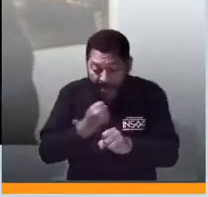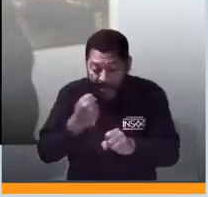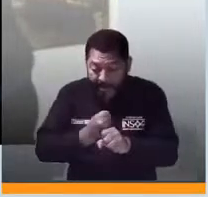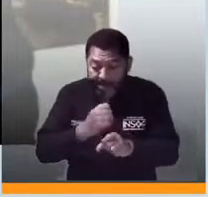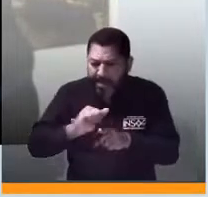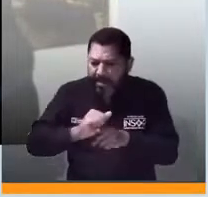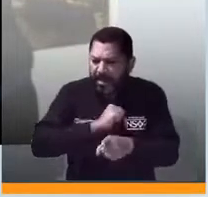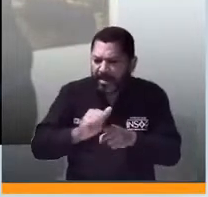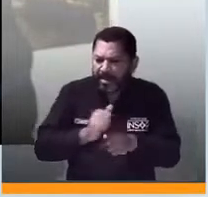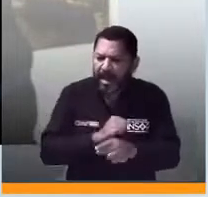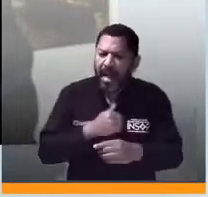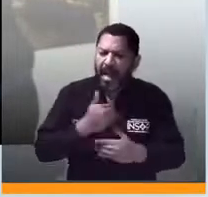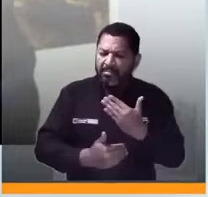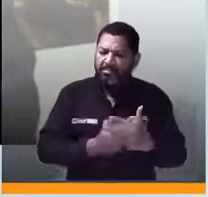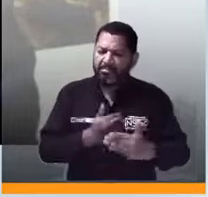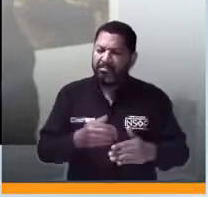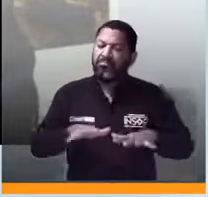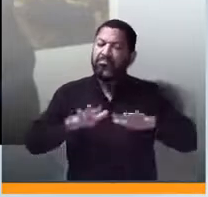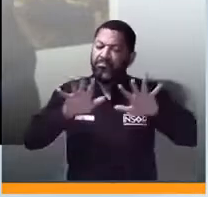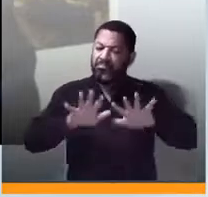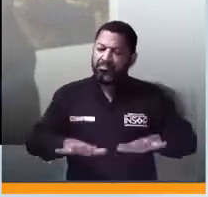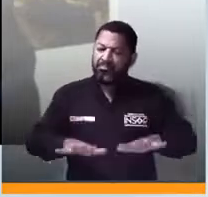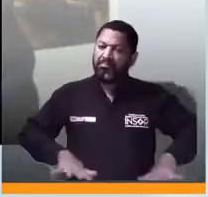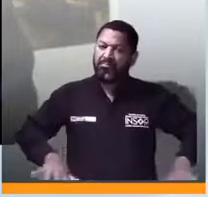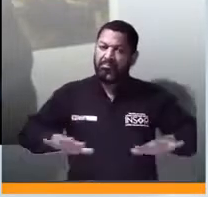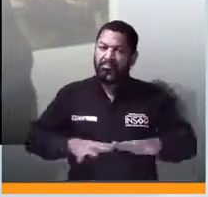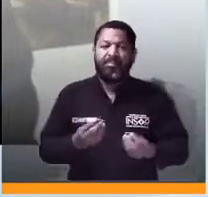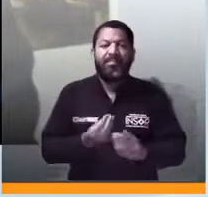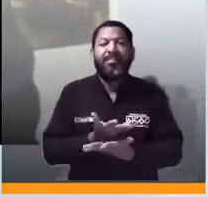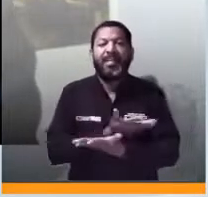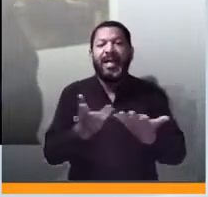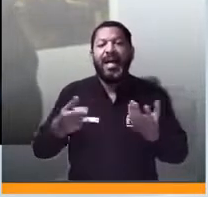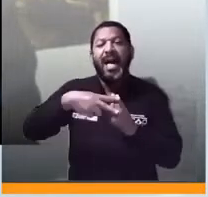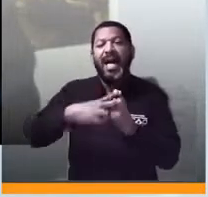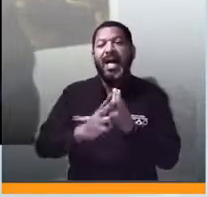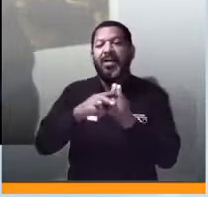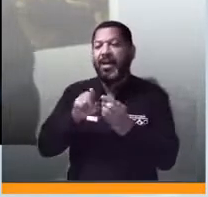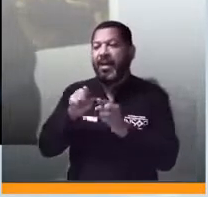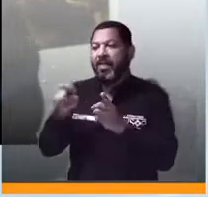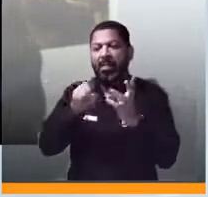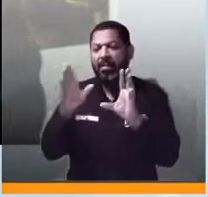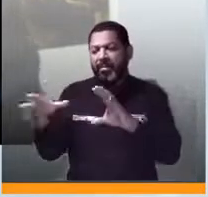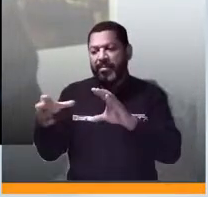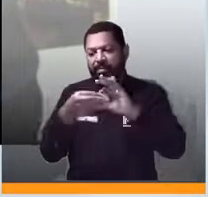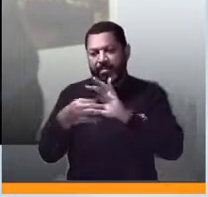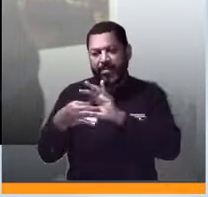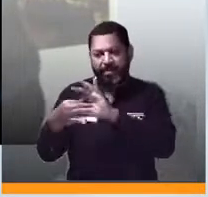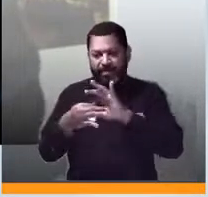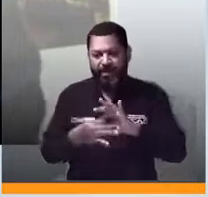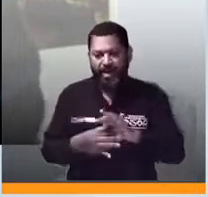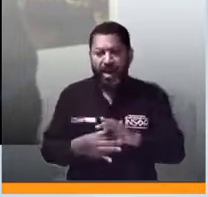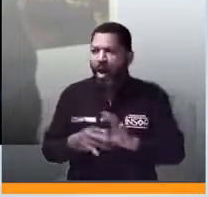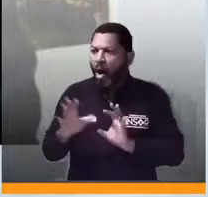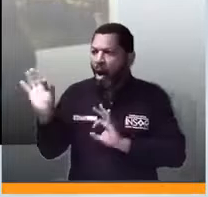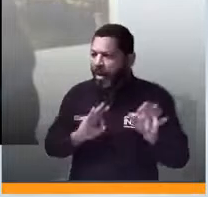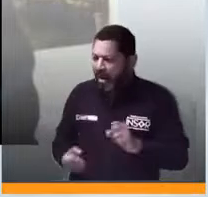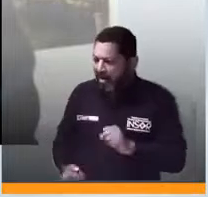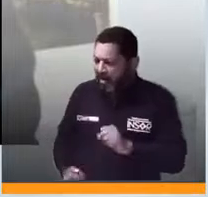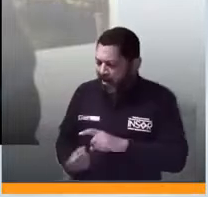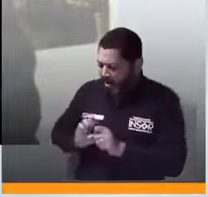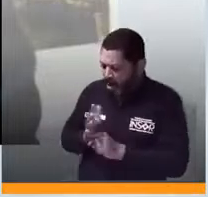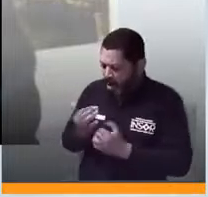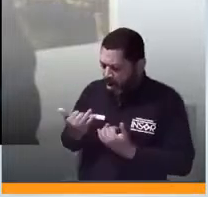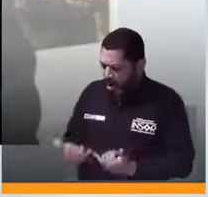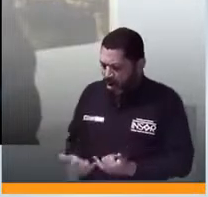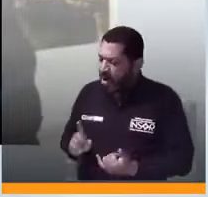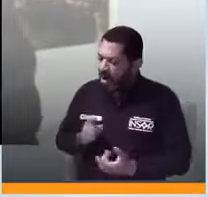un ejercicio armónico, que disponga de todas las herramientas y que nos prepare, no solamente para el COVID, sino para la contingencia